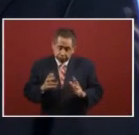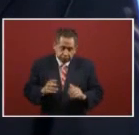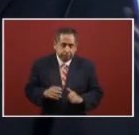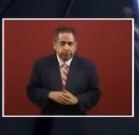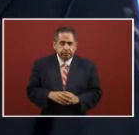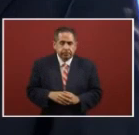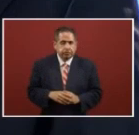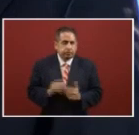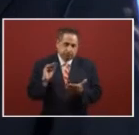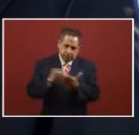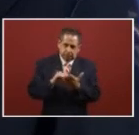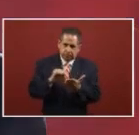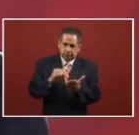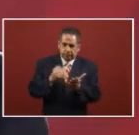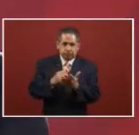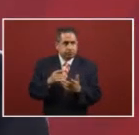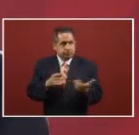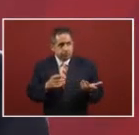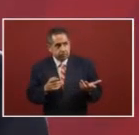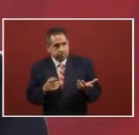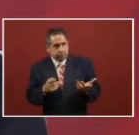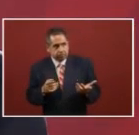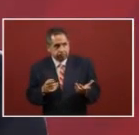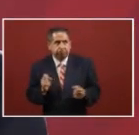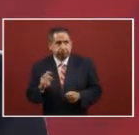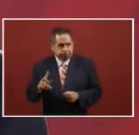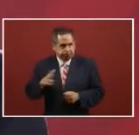de aranceles, nosotros estábamos preparados.